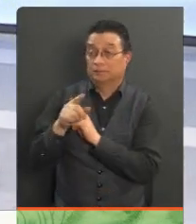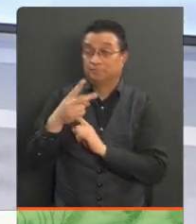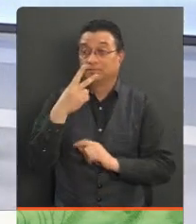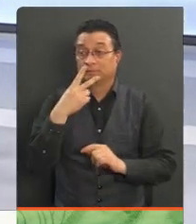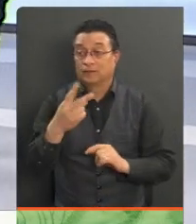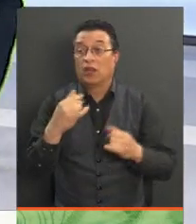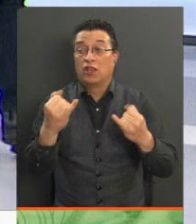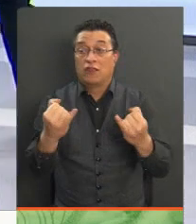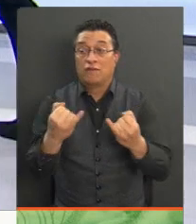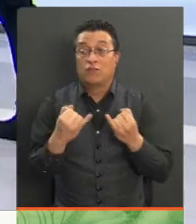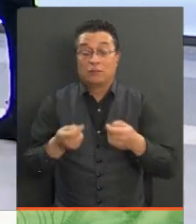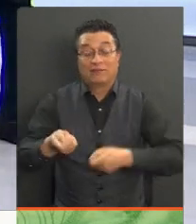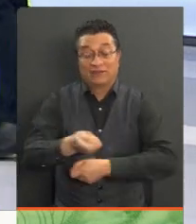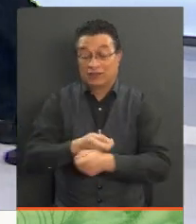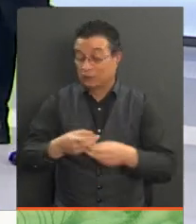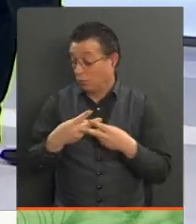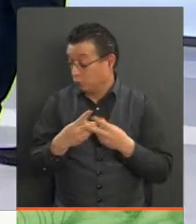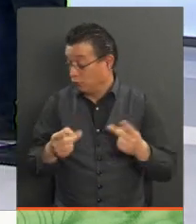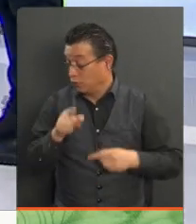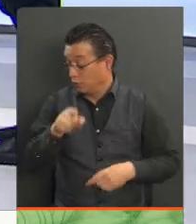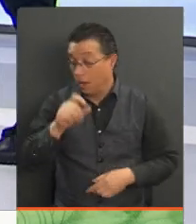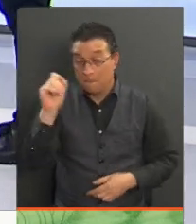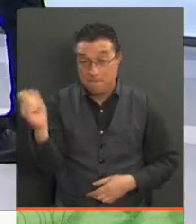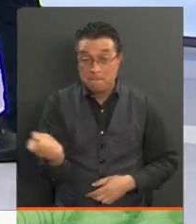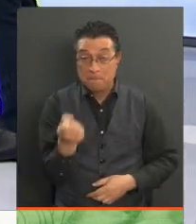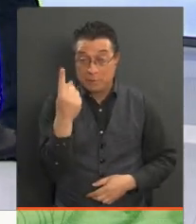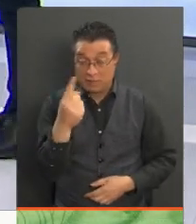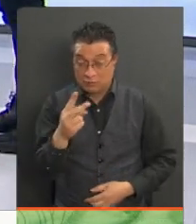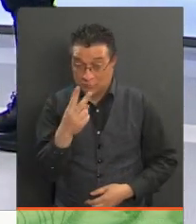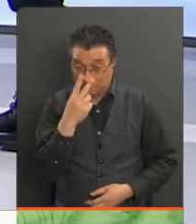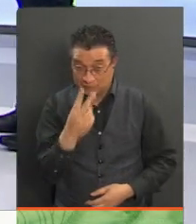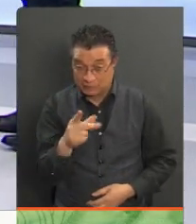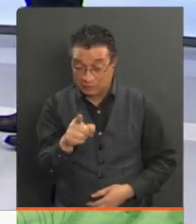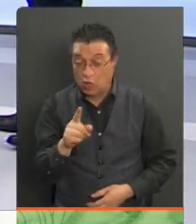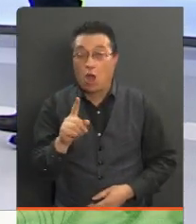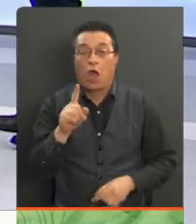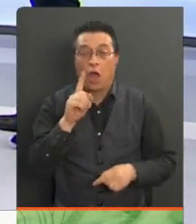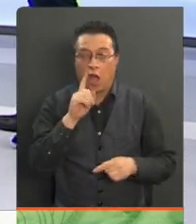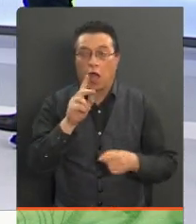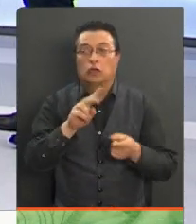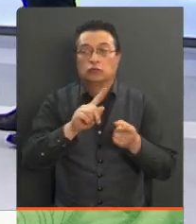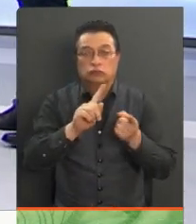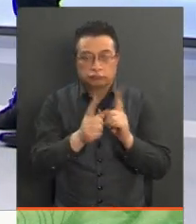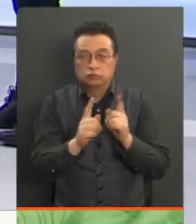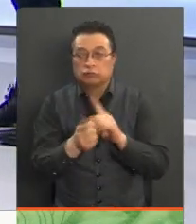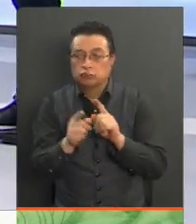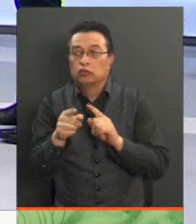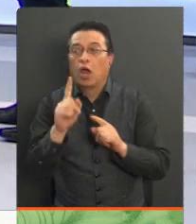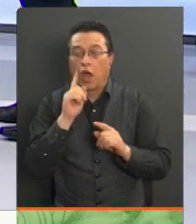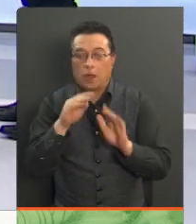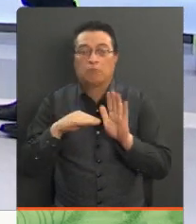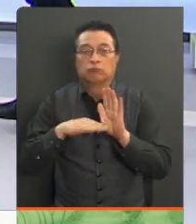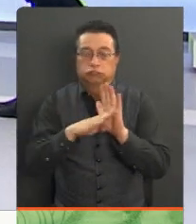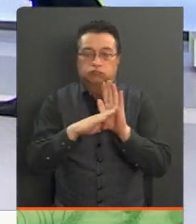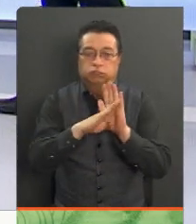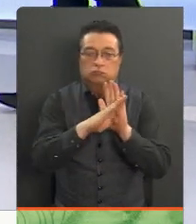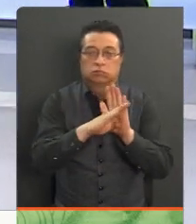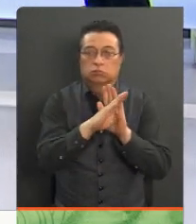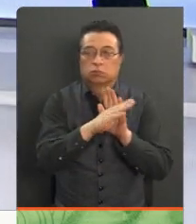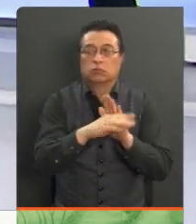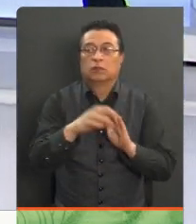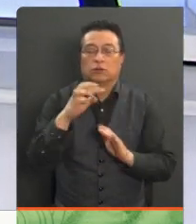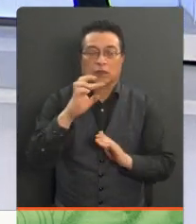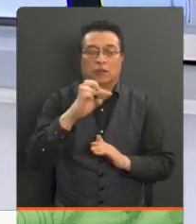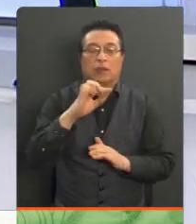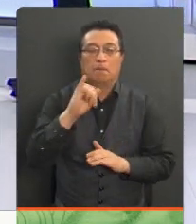informe de finanzas públicas. Entonces, lo primero que vemos es que hay una corrección, sin embargo esto es al alza en el Producto Interno Bruto,